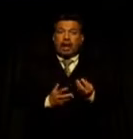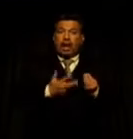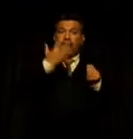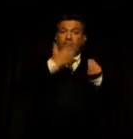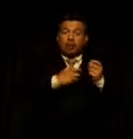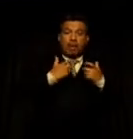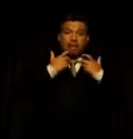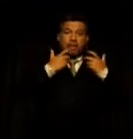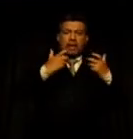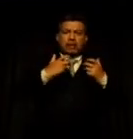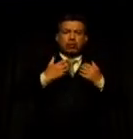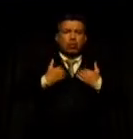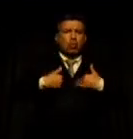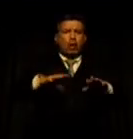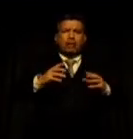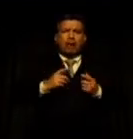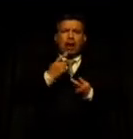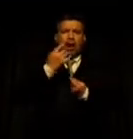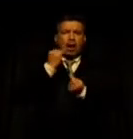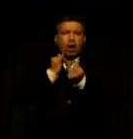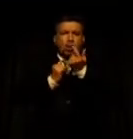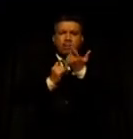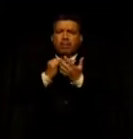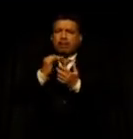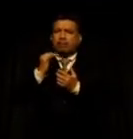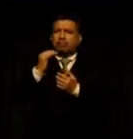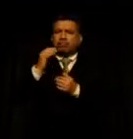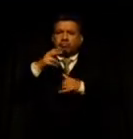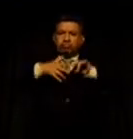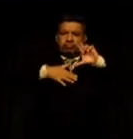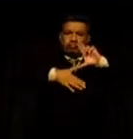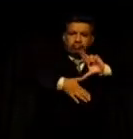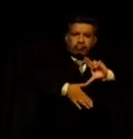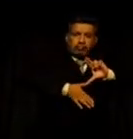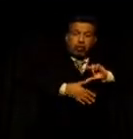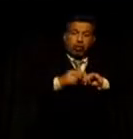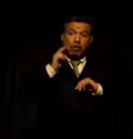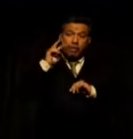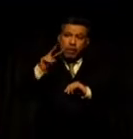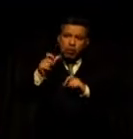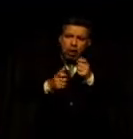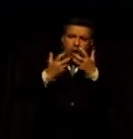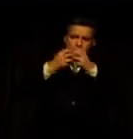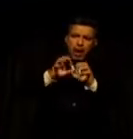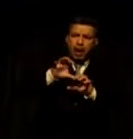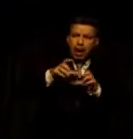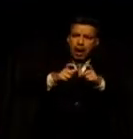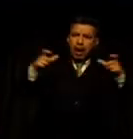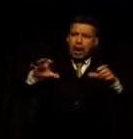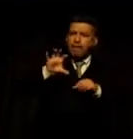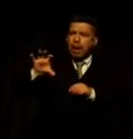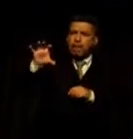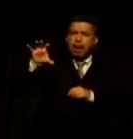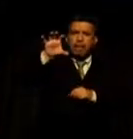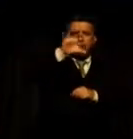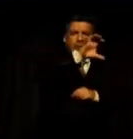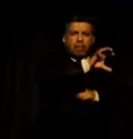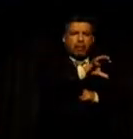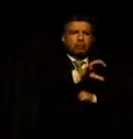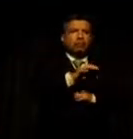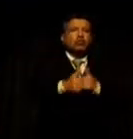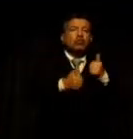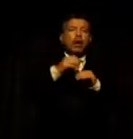claves de cualquier economía en latinoamérica uno ve cuáles son las empresas más grandes en cada país generalmente son los